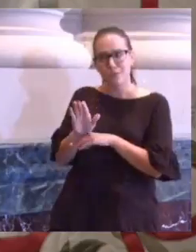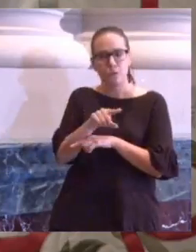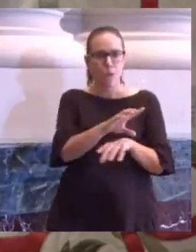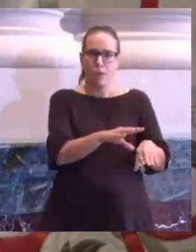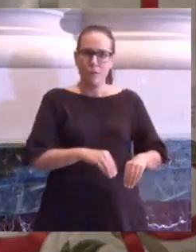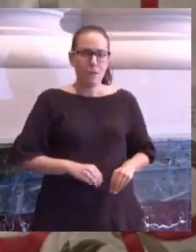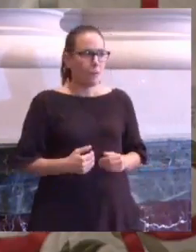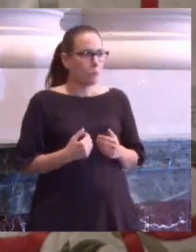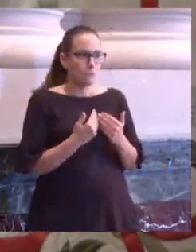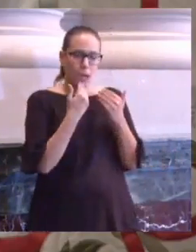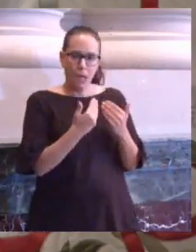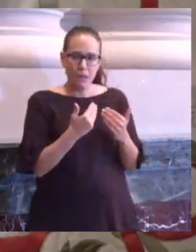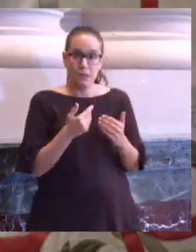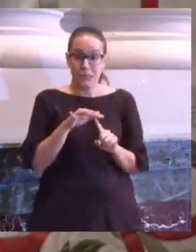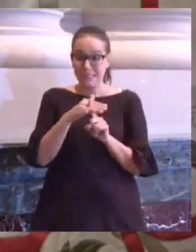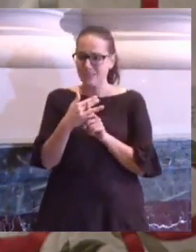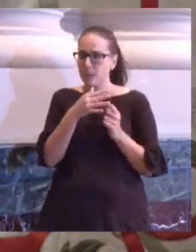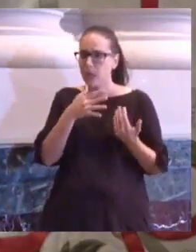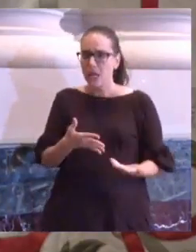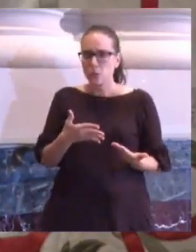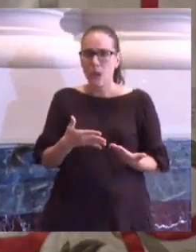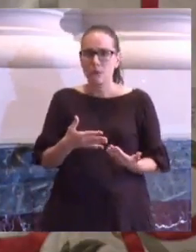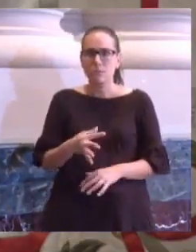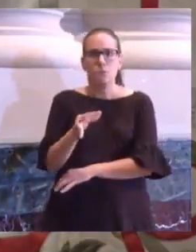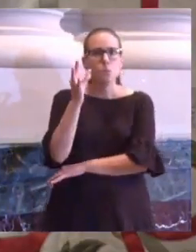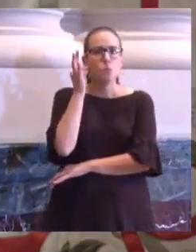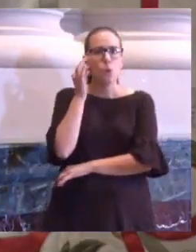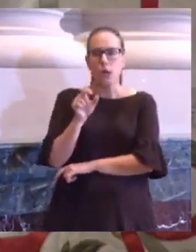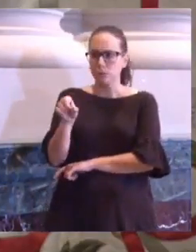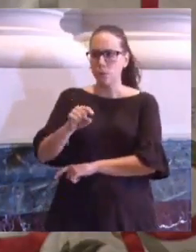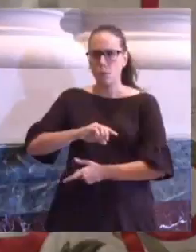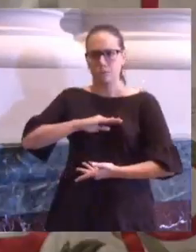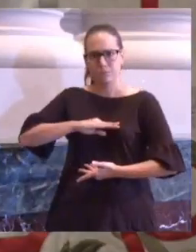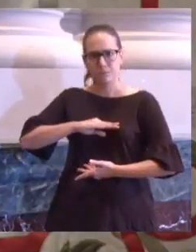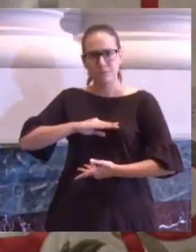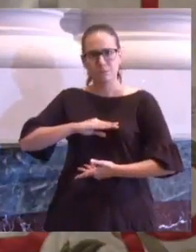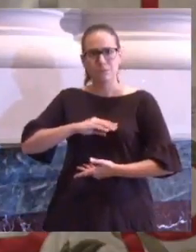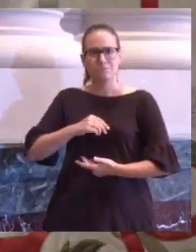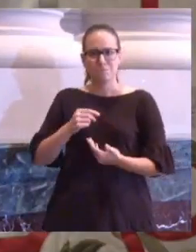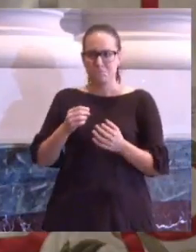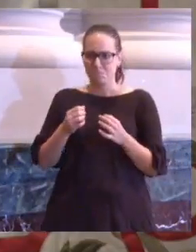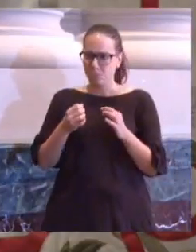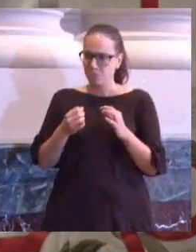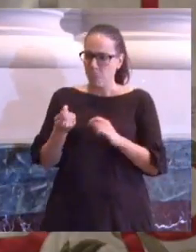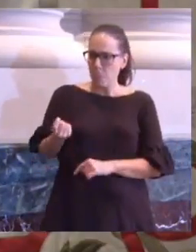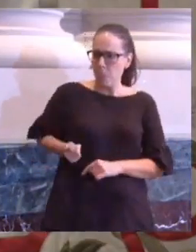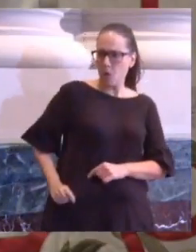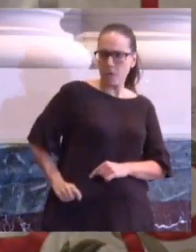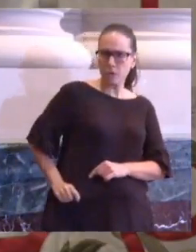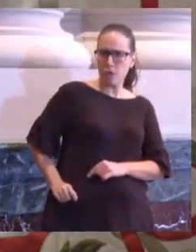En estas circunstancias, una mujer de tu entidad y de tu proyección